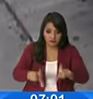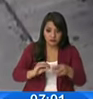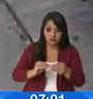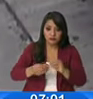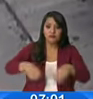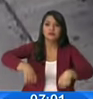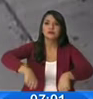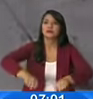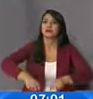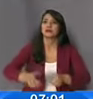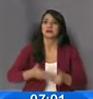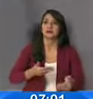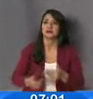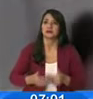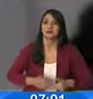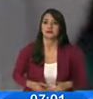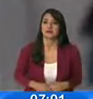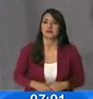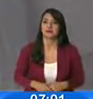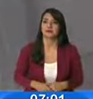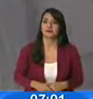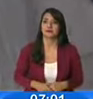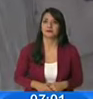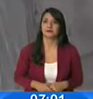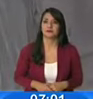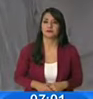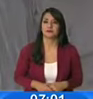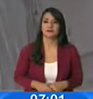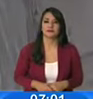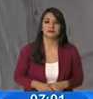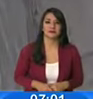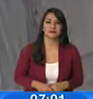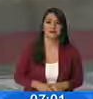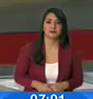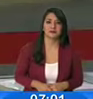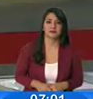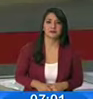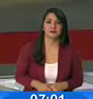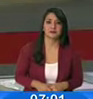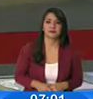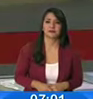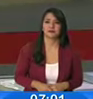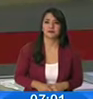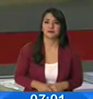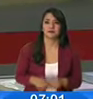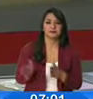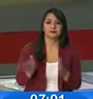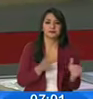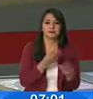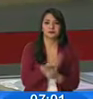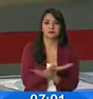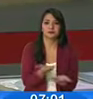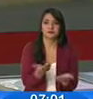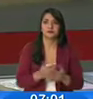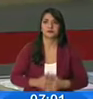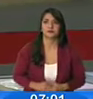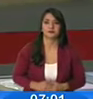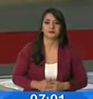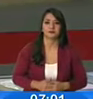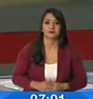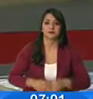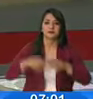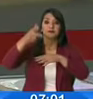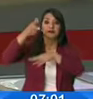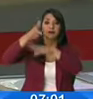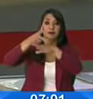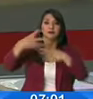que cometieron ese delito, informó Charlie Pisa. Vamos a contarles que las cámaras de la Corporación